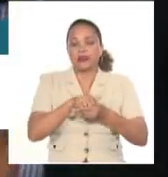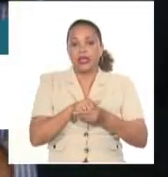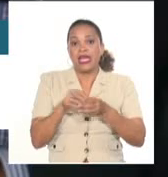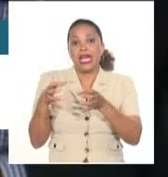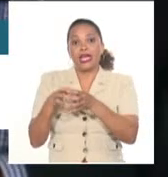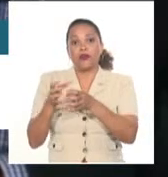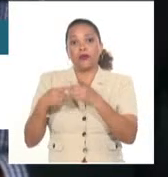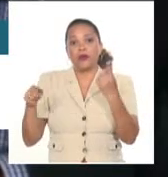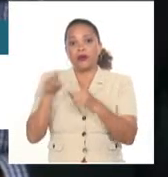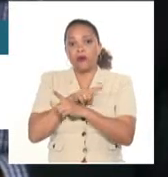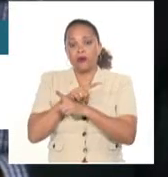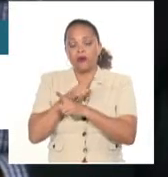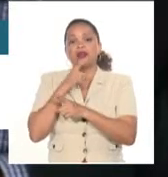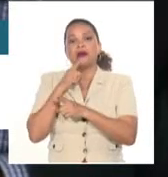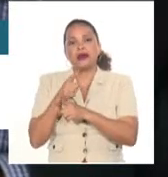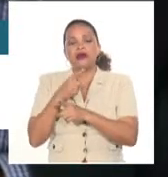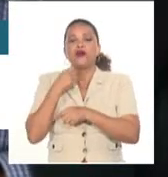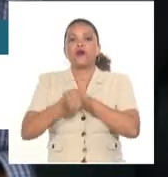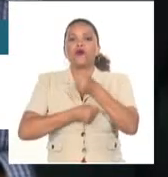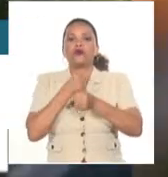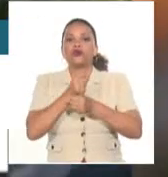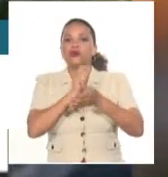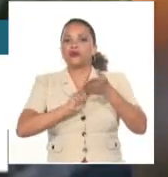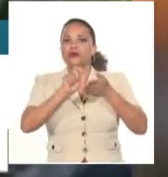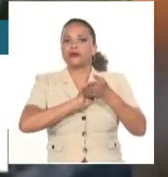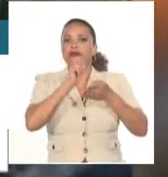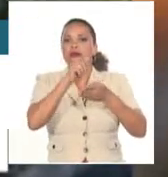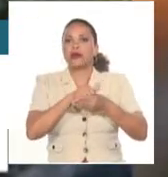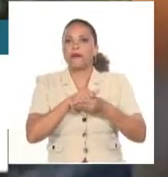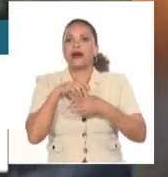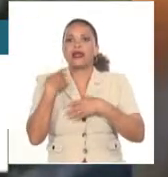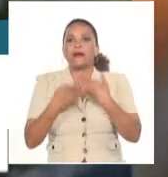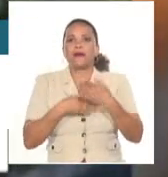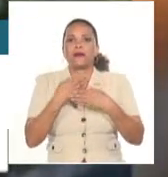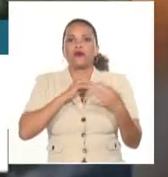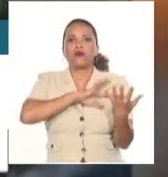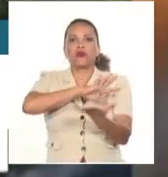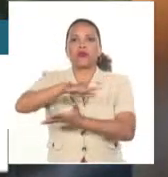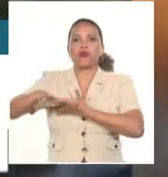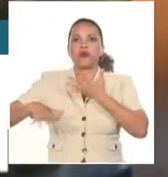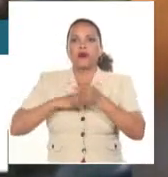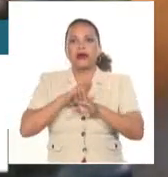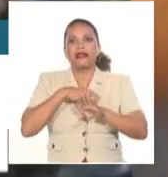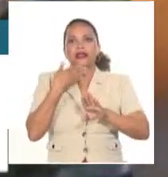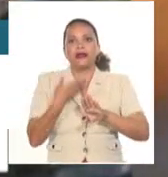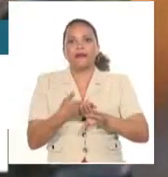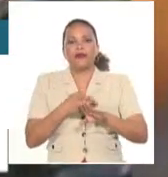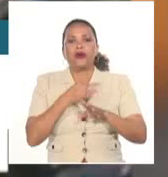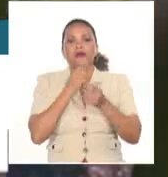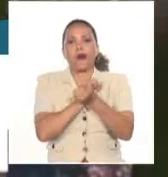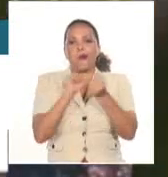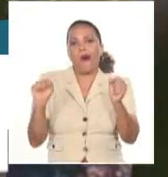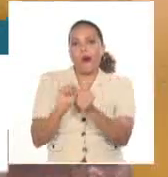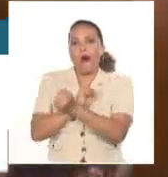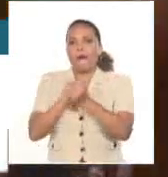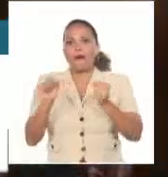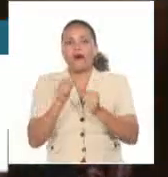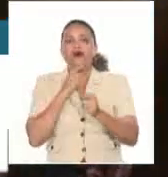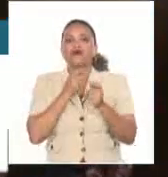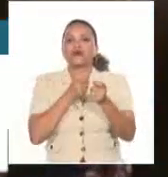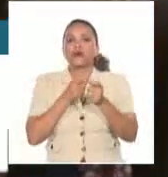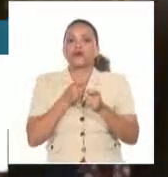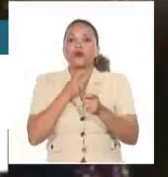tema electoral como una excusa para buscar una insurrección que se convirtió posteriormente en acciones terroristas instrumentalizadas por los